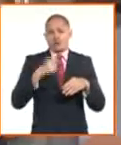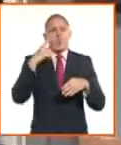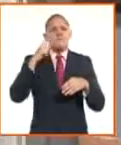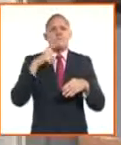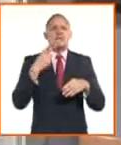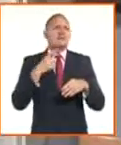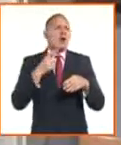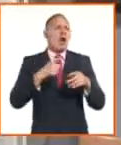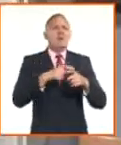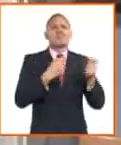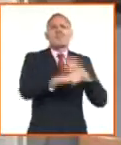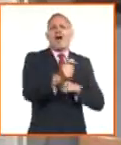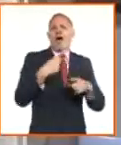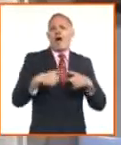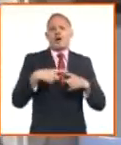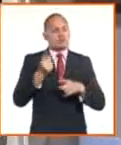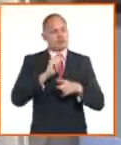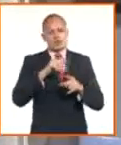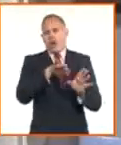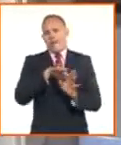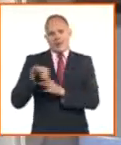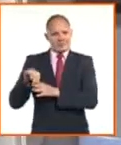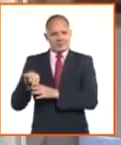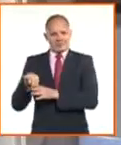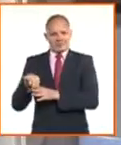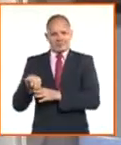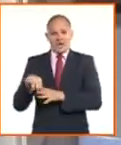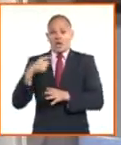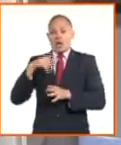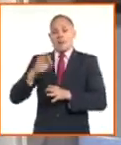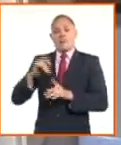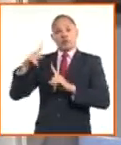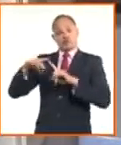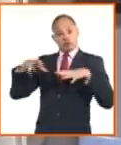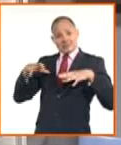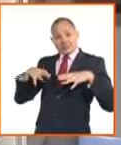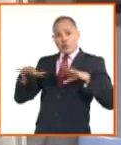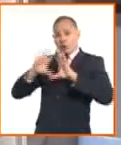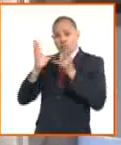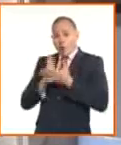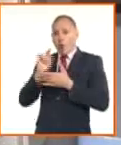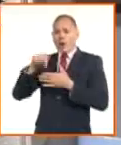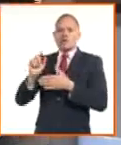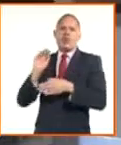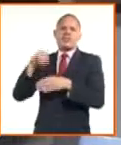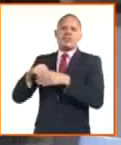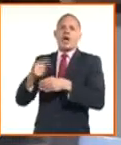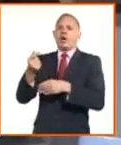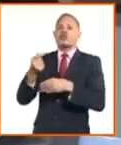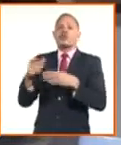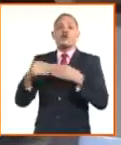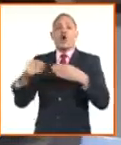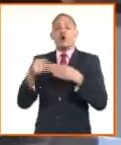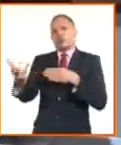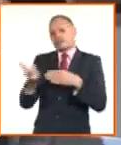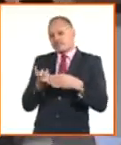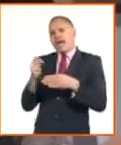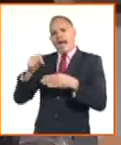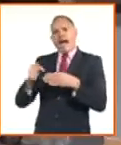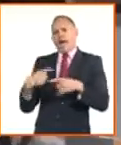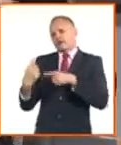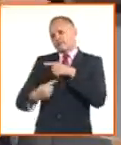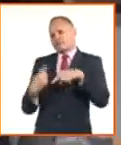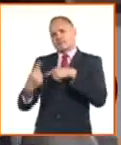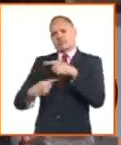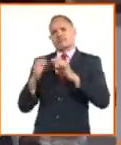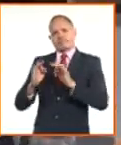hoy ni es oferente del mercado cambiario, o sea, ni pone sus divisas como oferta del mercado cambiario, ni es demandante del mercado cambiario. Y así lo es